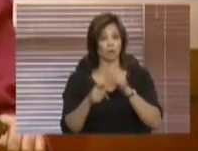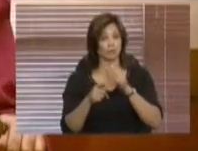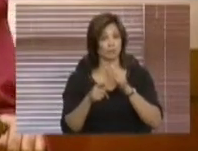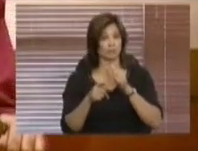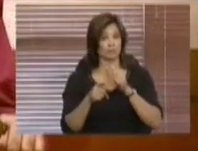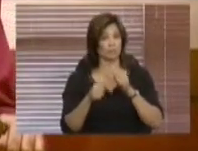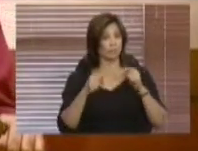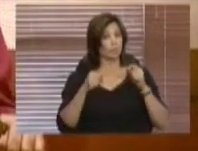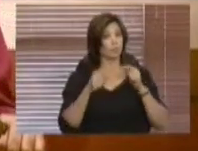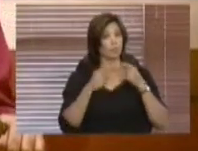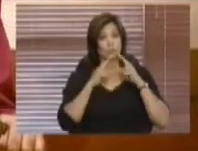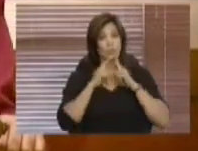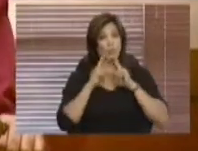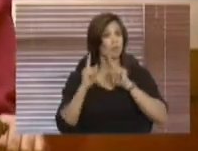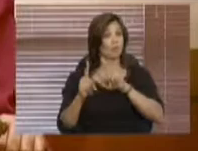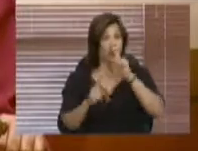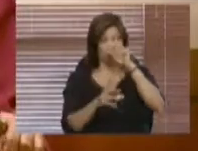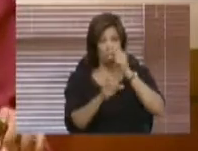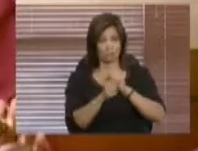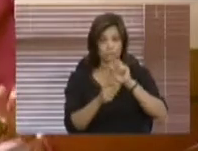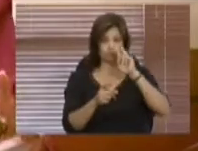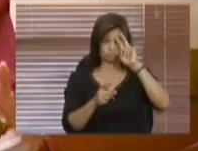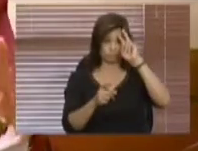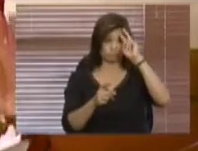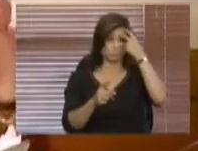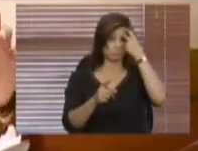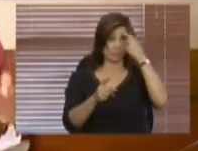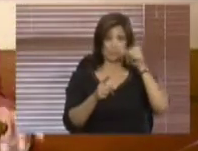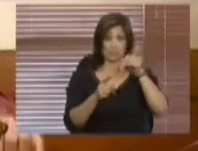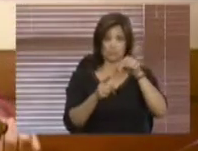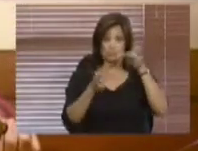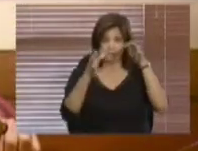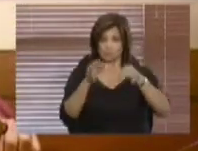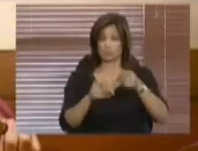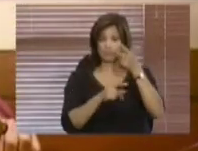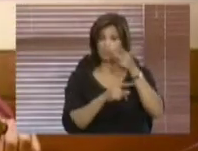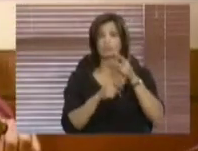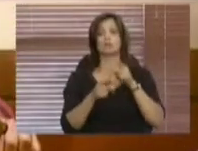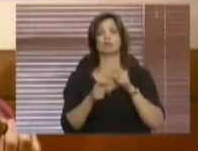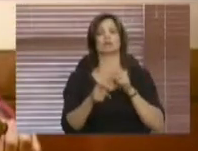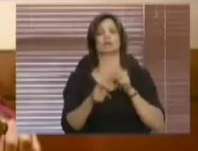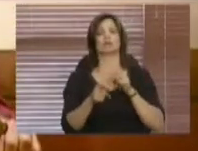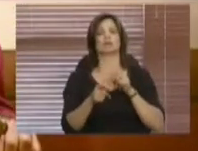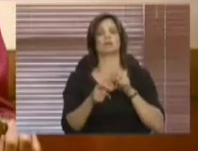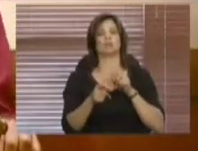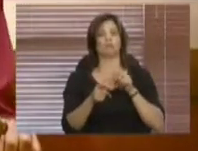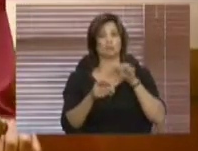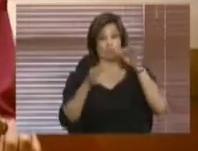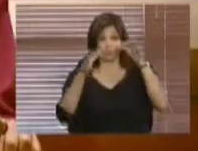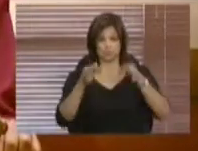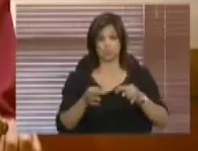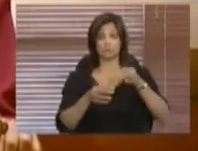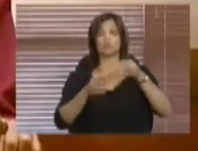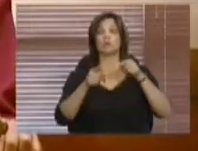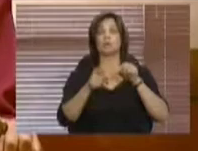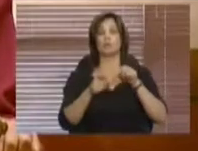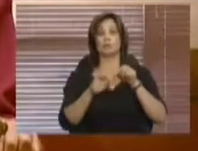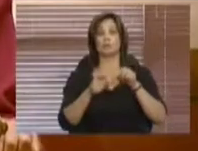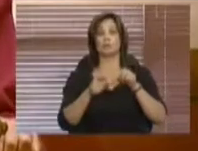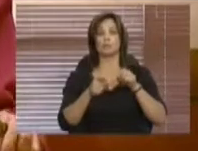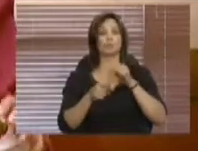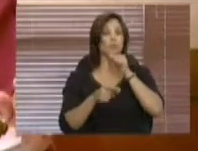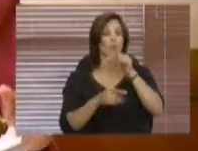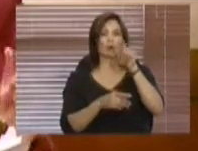presunto cumplimiento que distorsiona el contenido y finalidad de la sentencia. Lo decidido en una sentencia